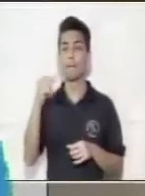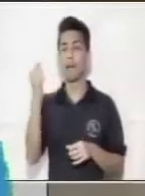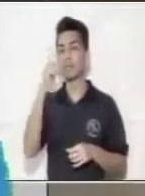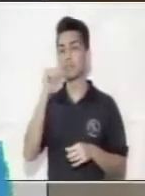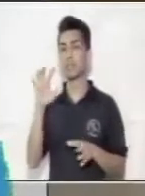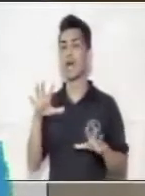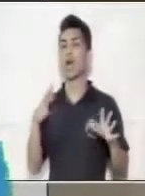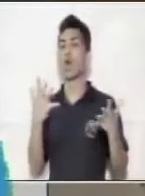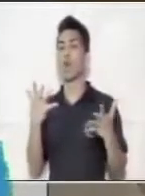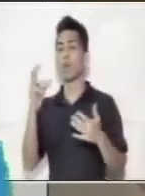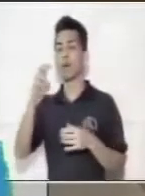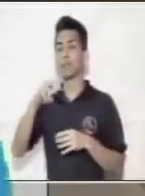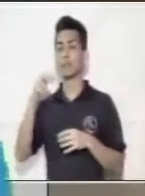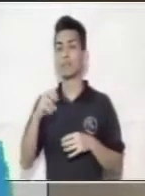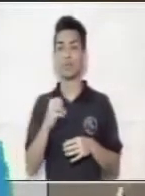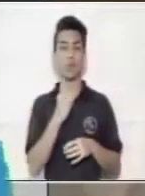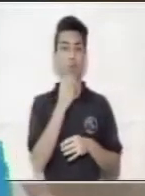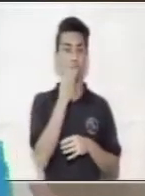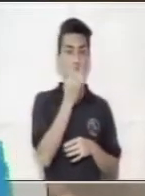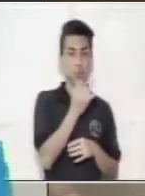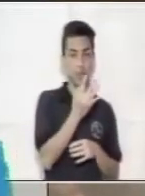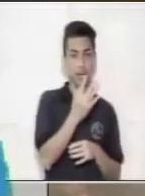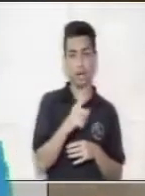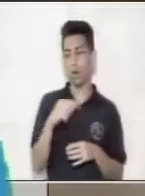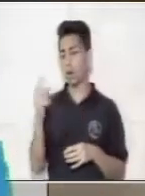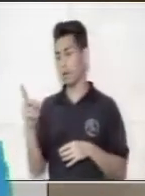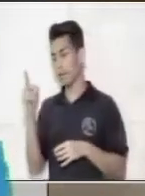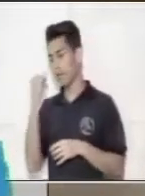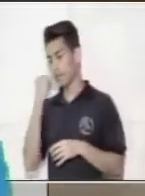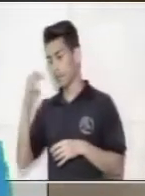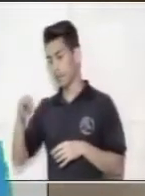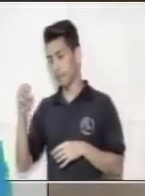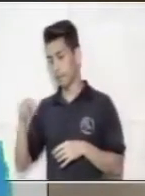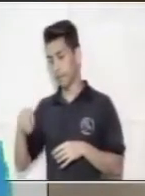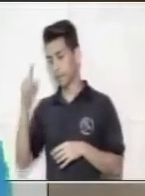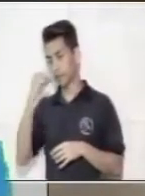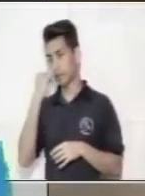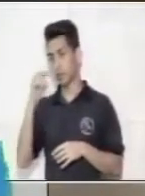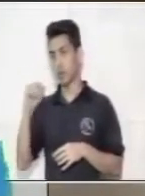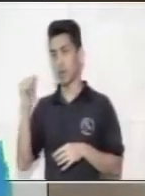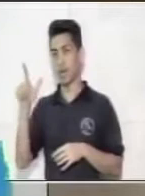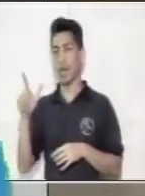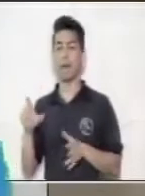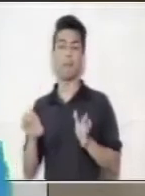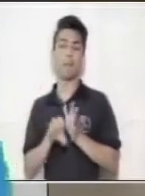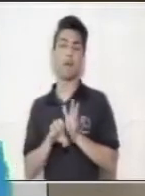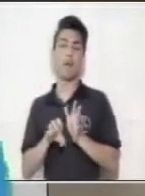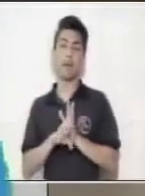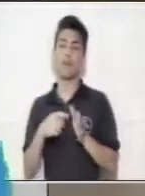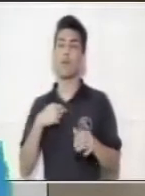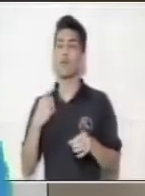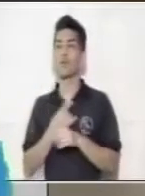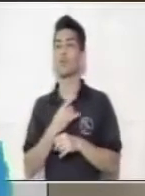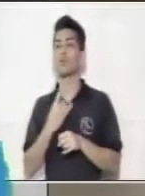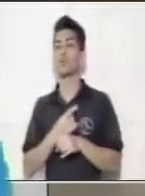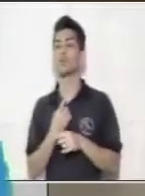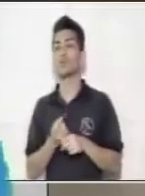únicamente necesita un número y una dimensional. Por ejemplo, estamos utilizando el